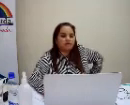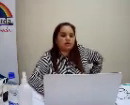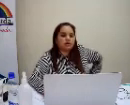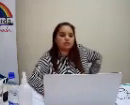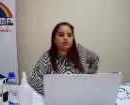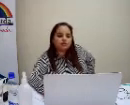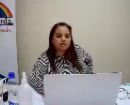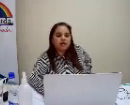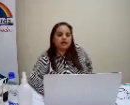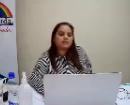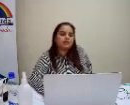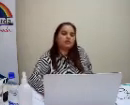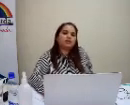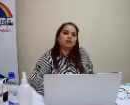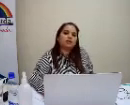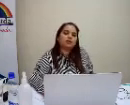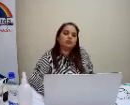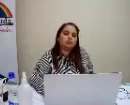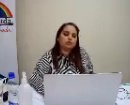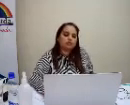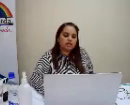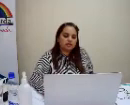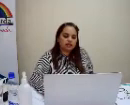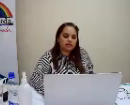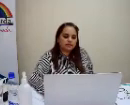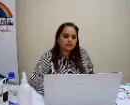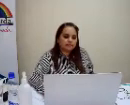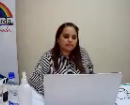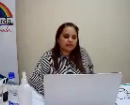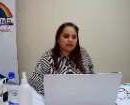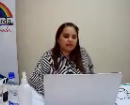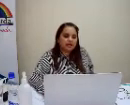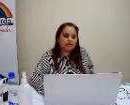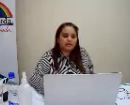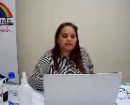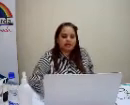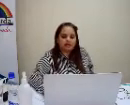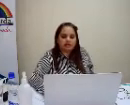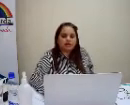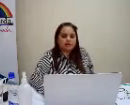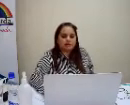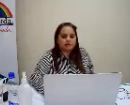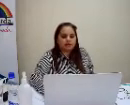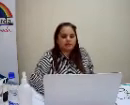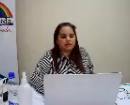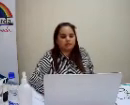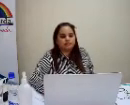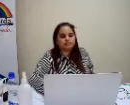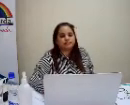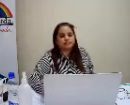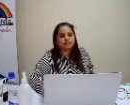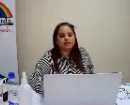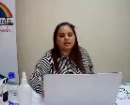Mayor riesgo suicida, mayor riesgo de consumo de sustancias y hace que el paciente vaya constantemente al